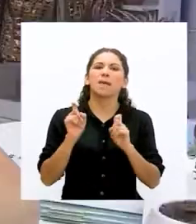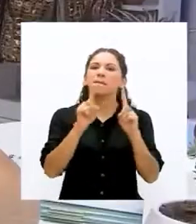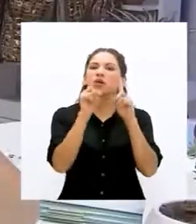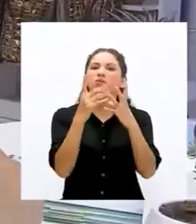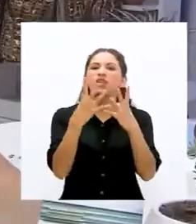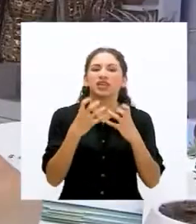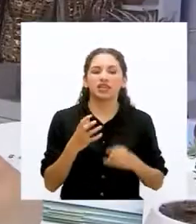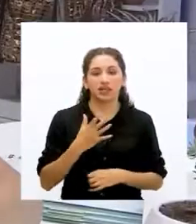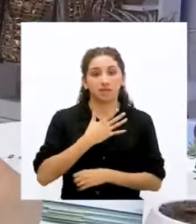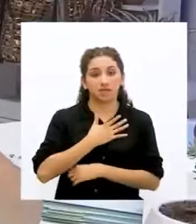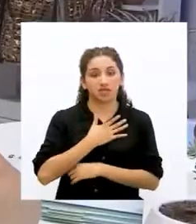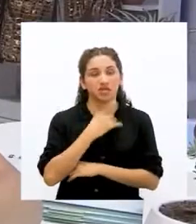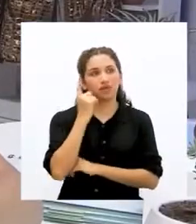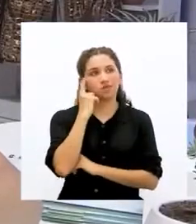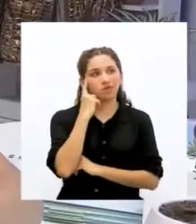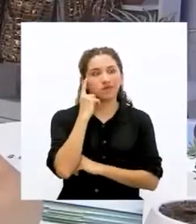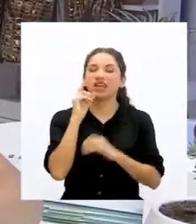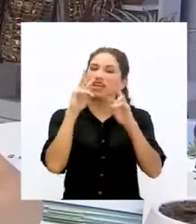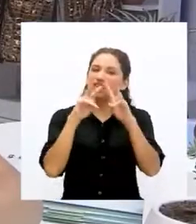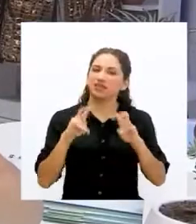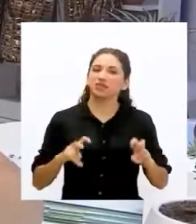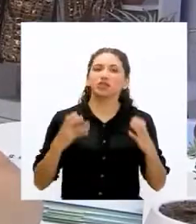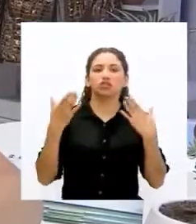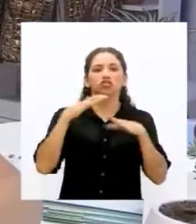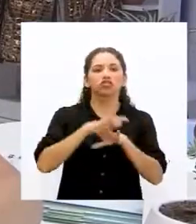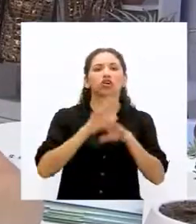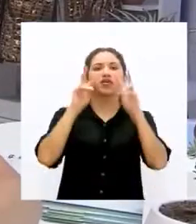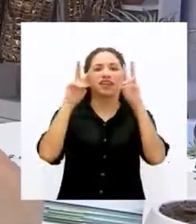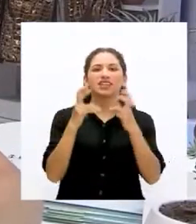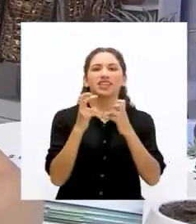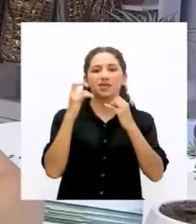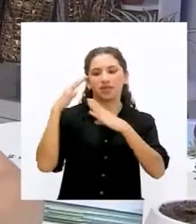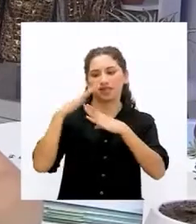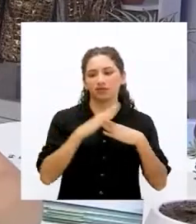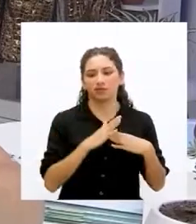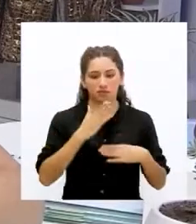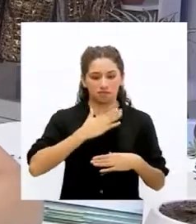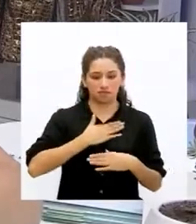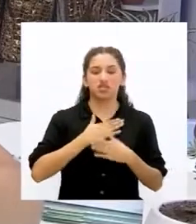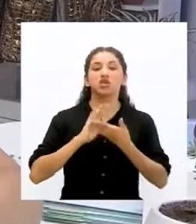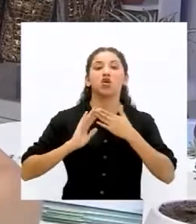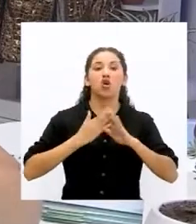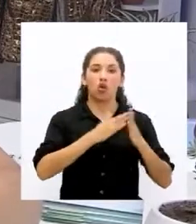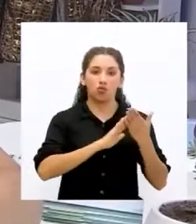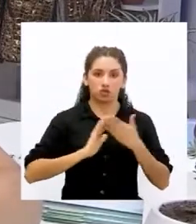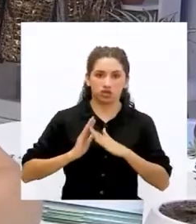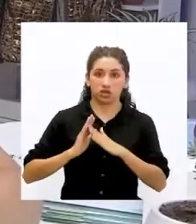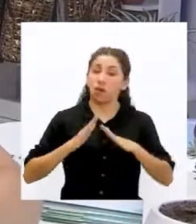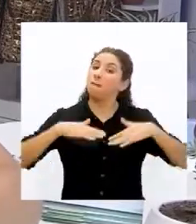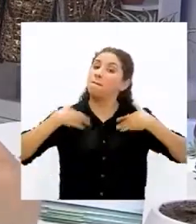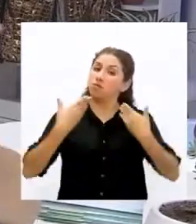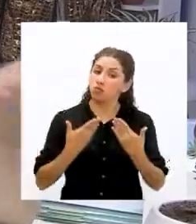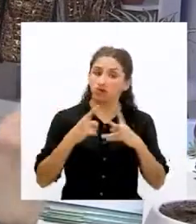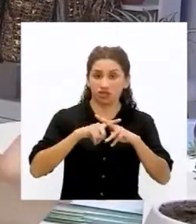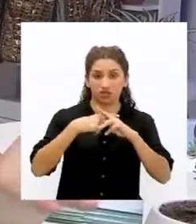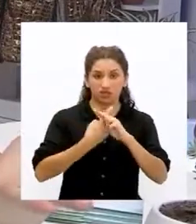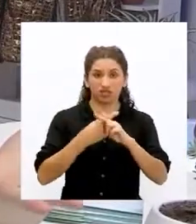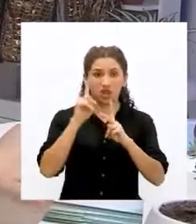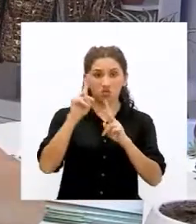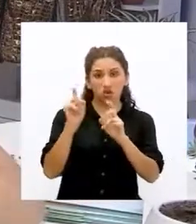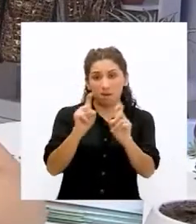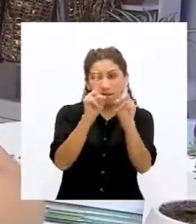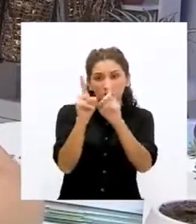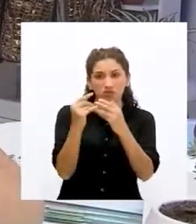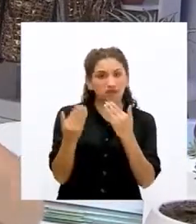incluir. Mi propósito es investigar acerca de la discriminación en mi comunidad. Creo que podemos comenzar con una pregunta